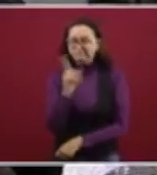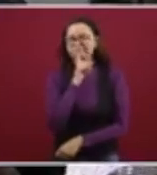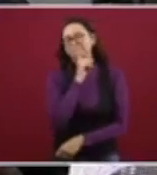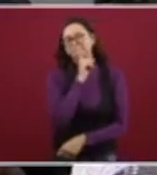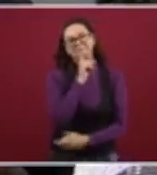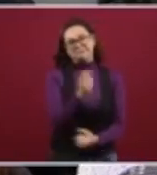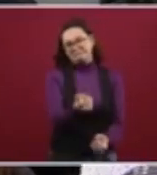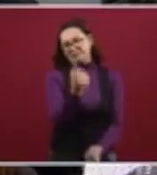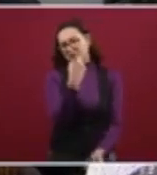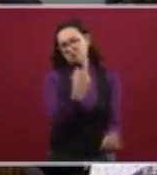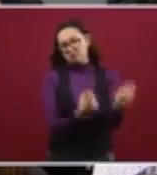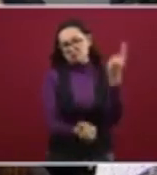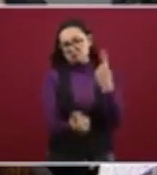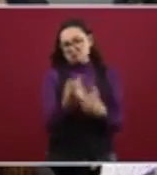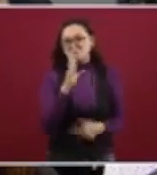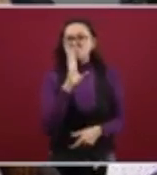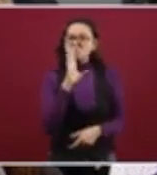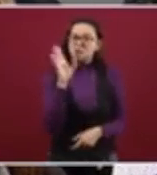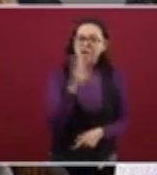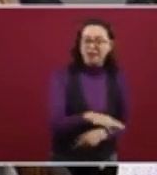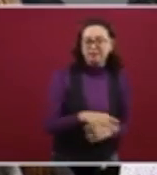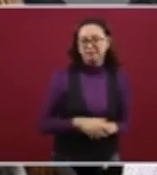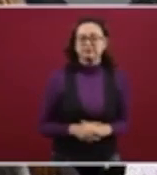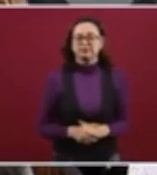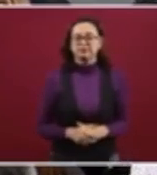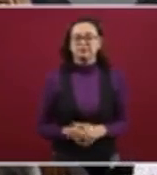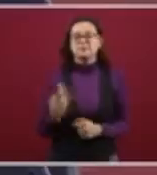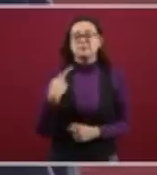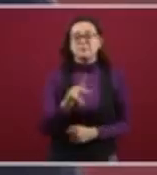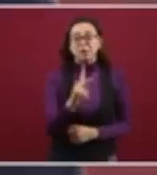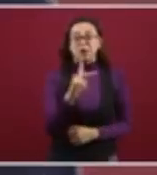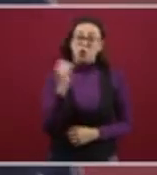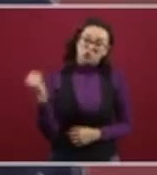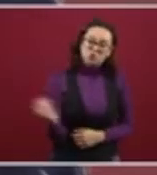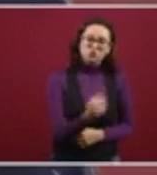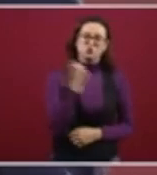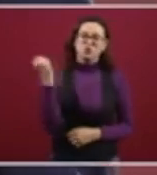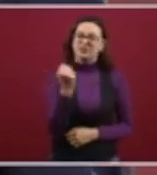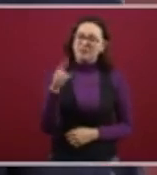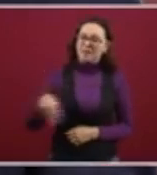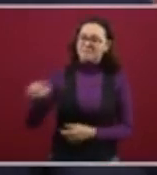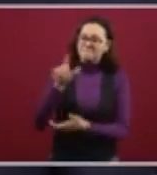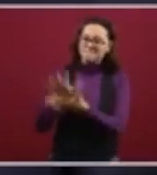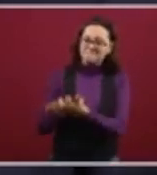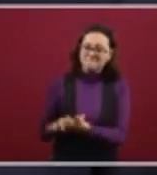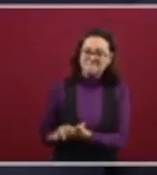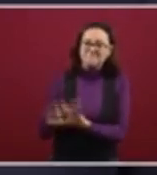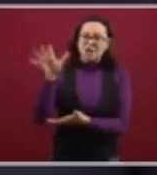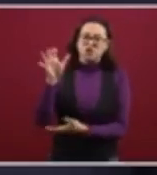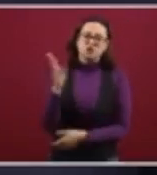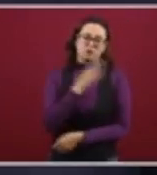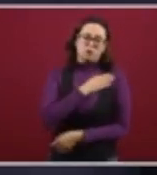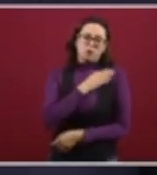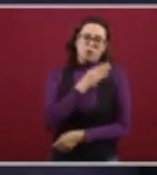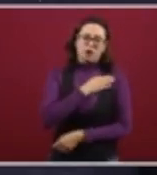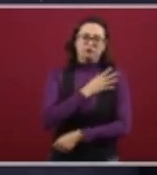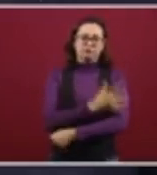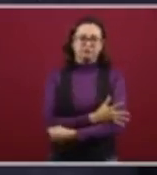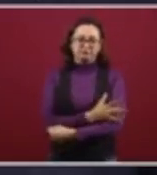Quiero también decir que afortunadamente la mayoría del pueblo de México es un pueblo bueno, es un pueblo